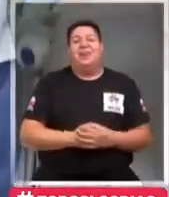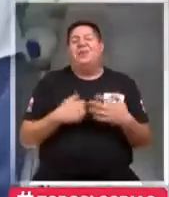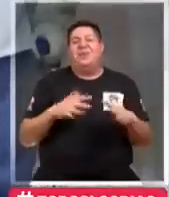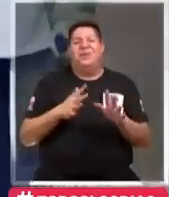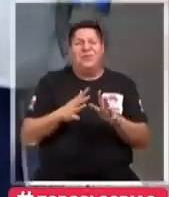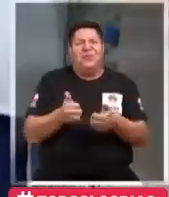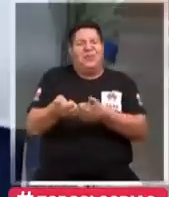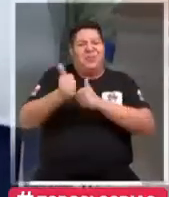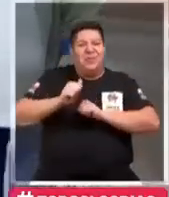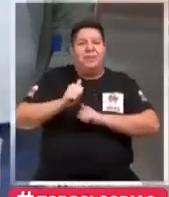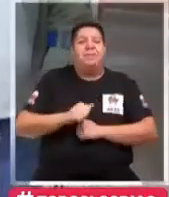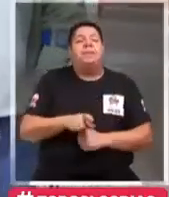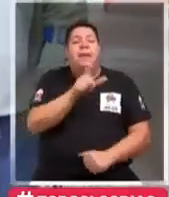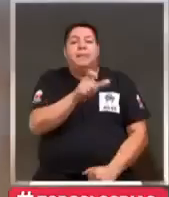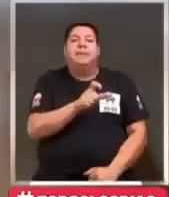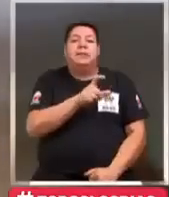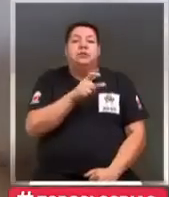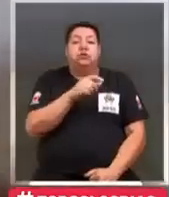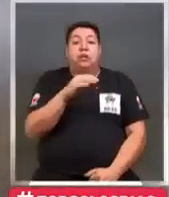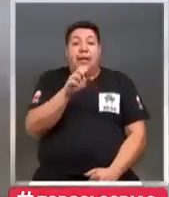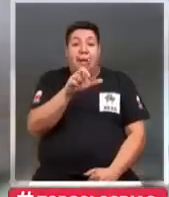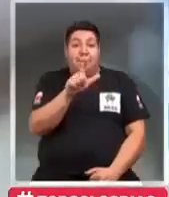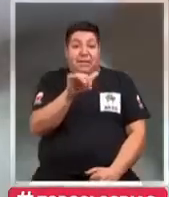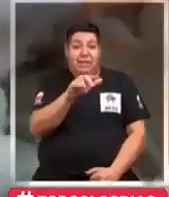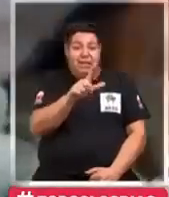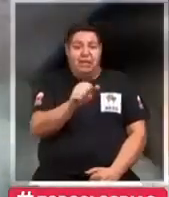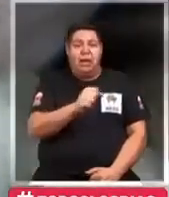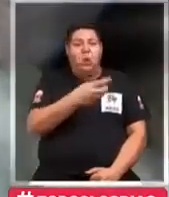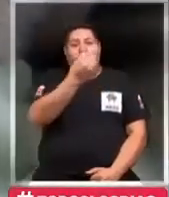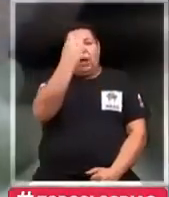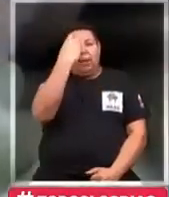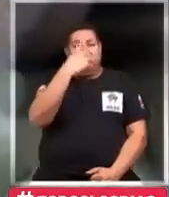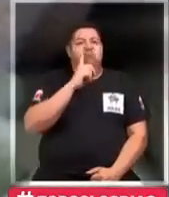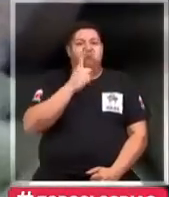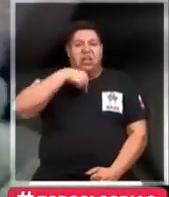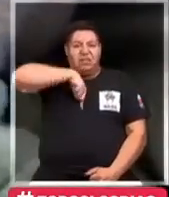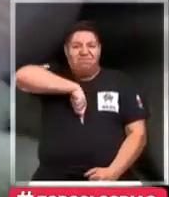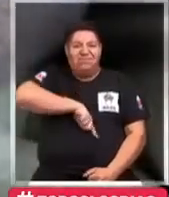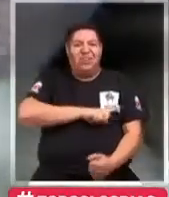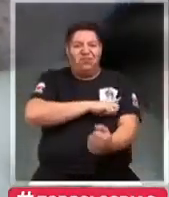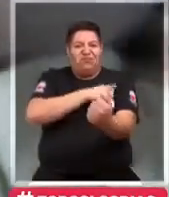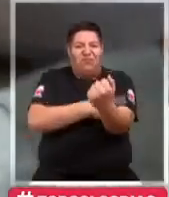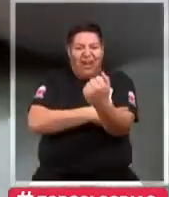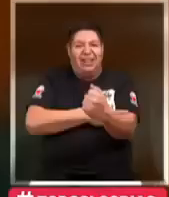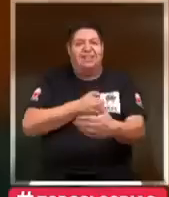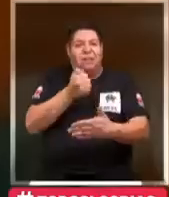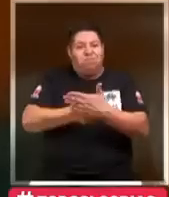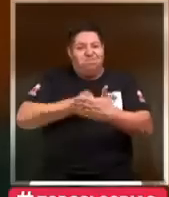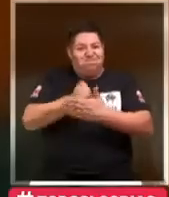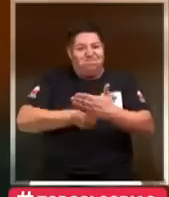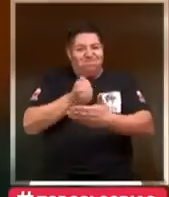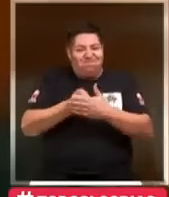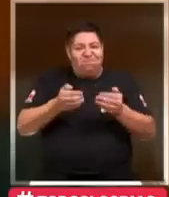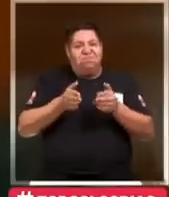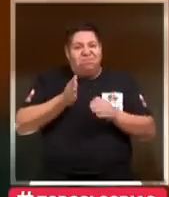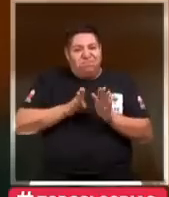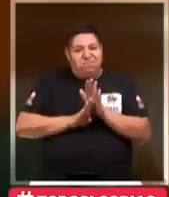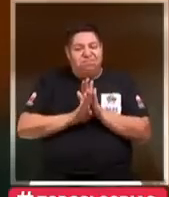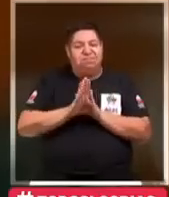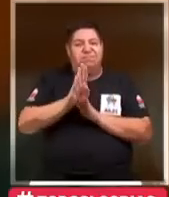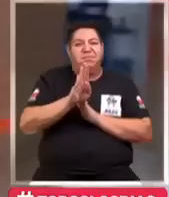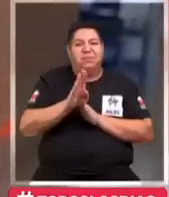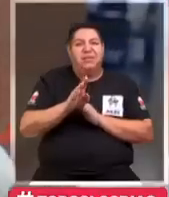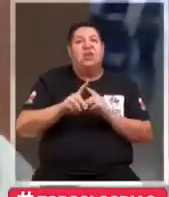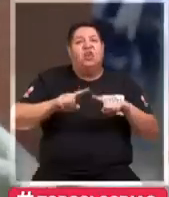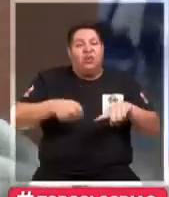La Emilia a mí me ha enseñado mucho. Demostró su fuerza interna, de salir adelante. Estaba volviendo a ser mi